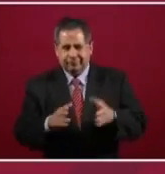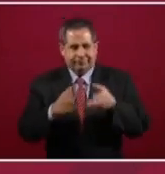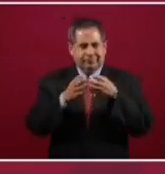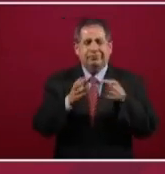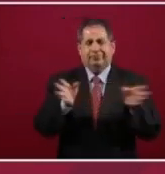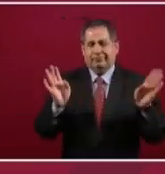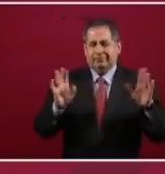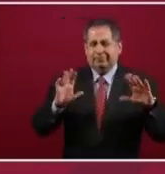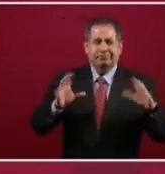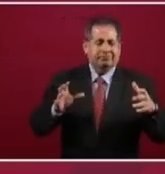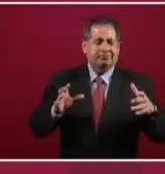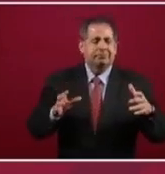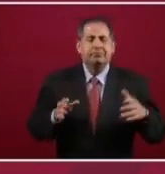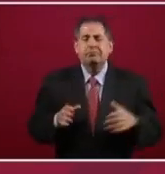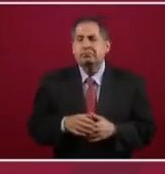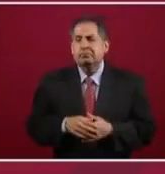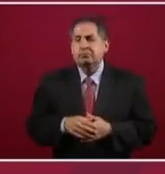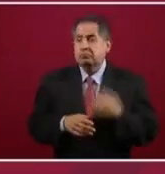general.